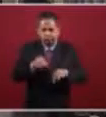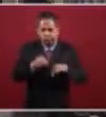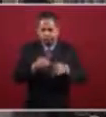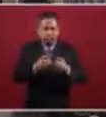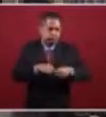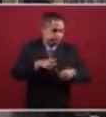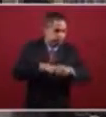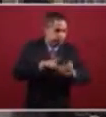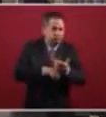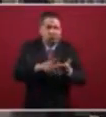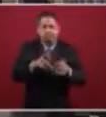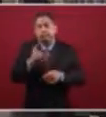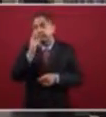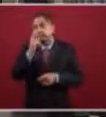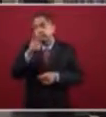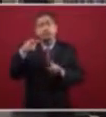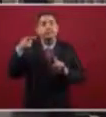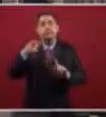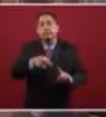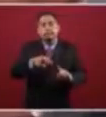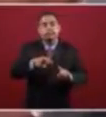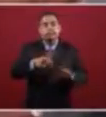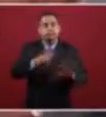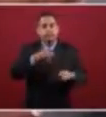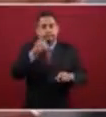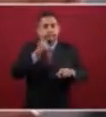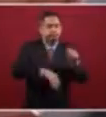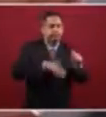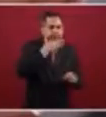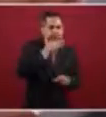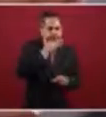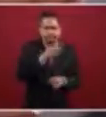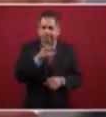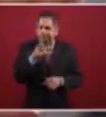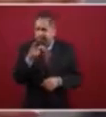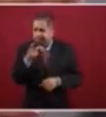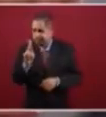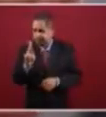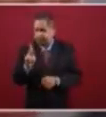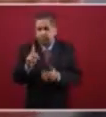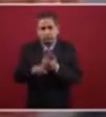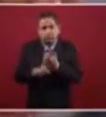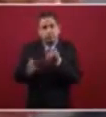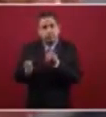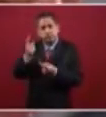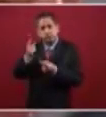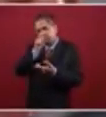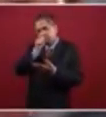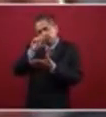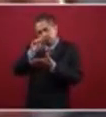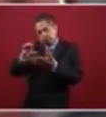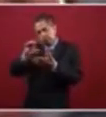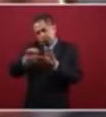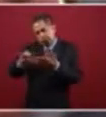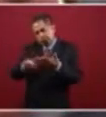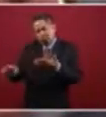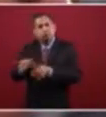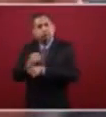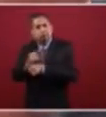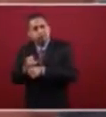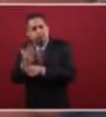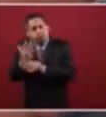social, principalmente al tema del combate a la corrupción. Pero en algunos de esos apartados, esos investigadores